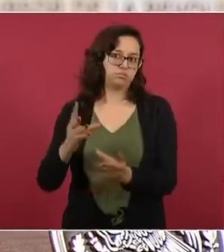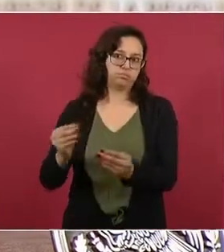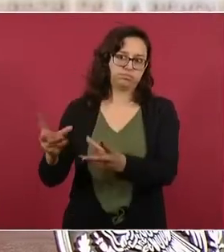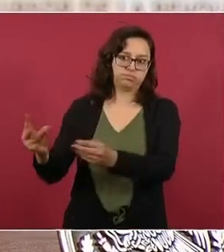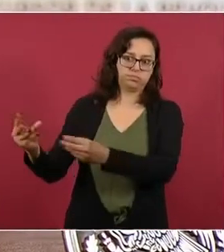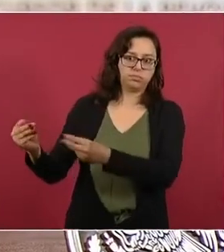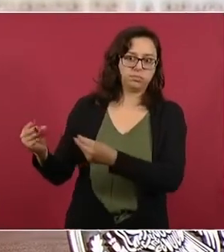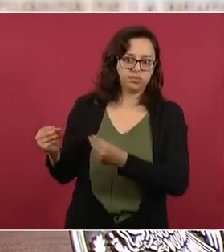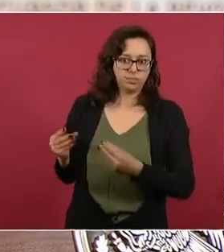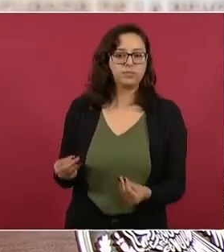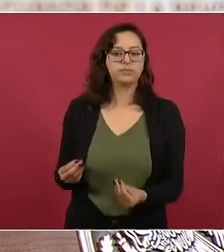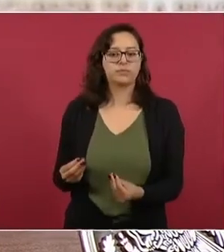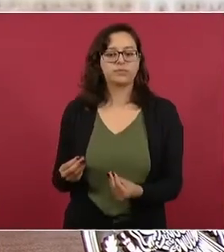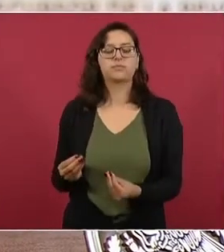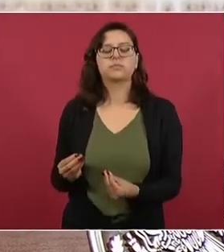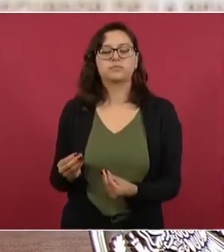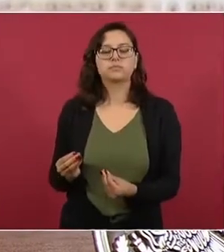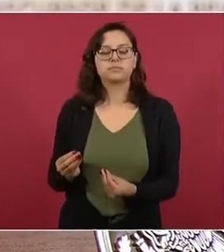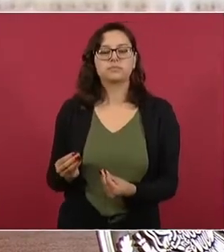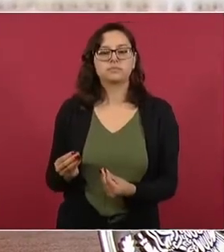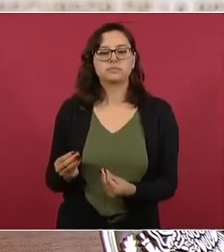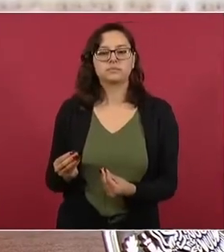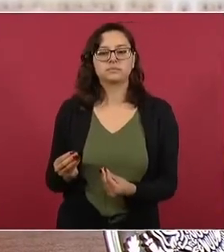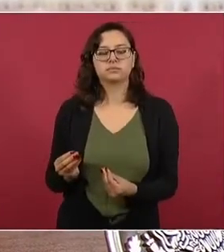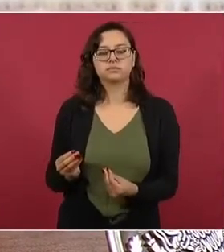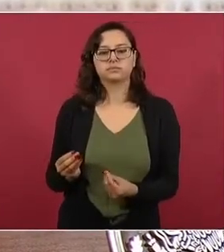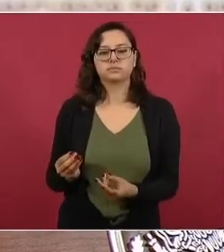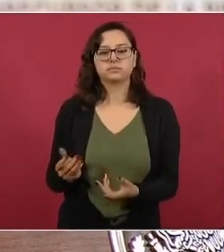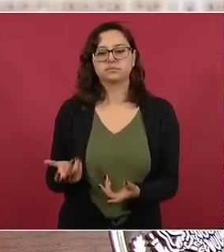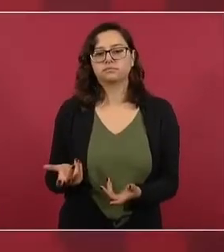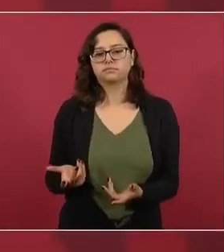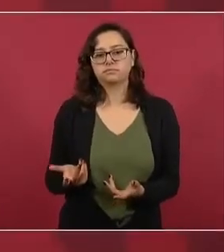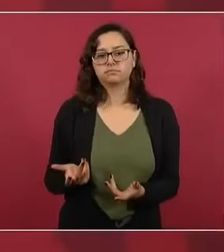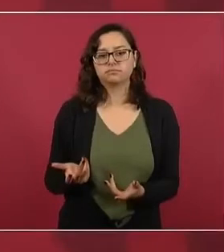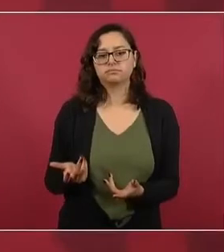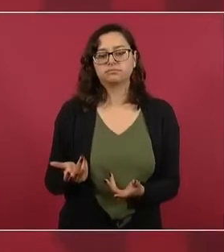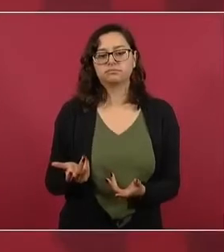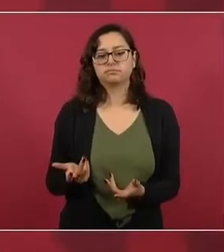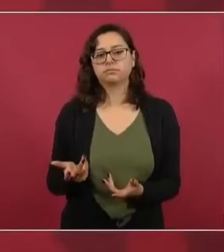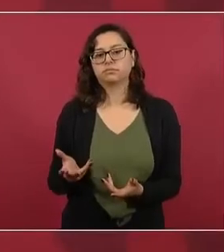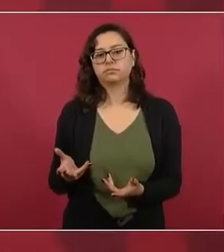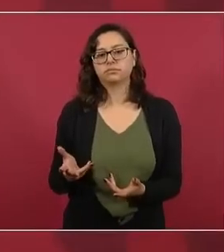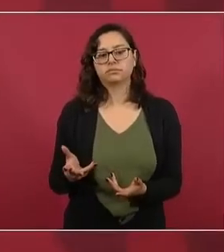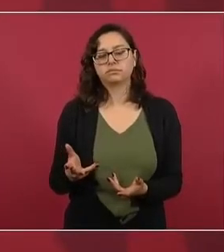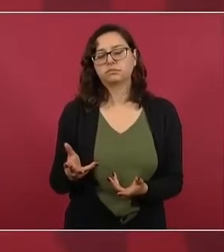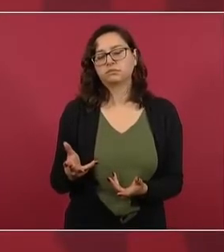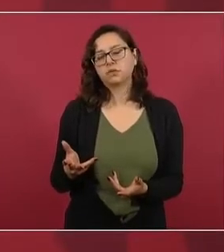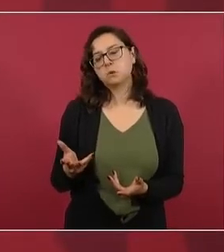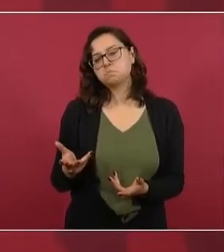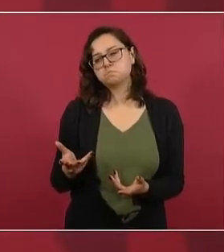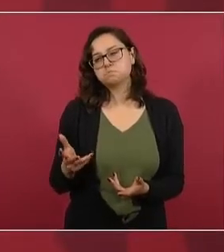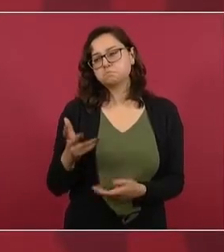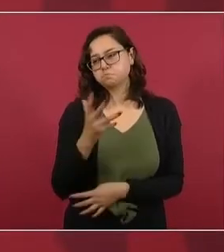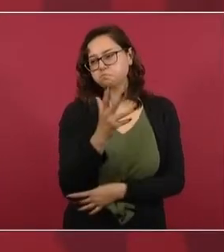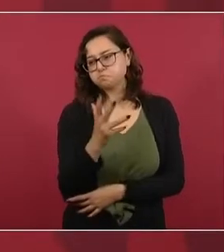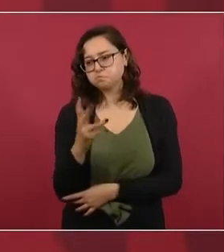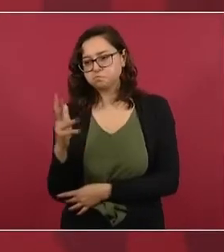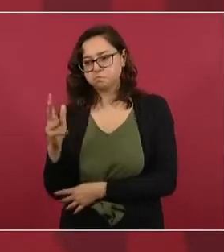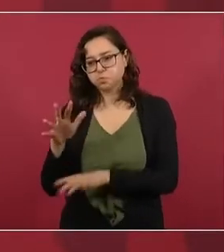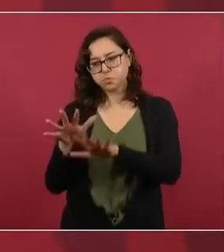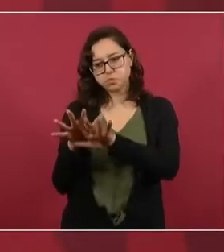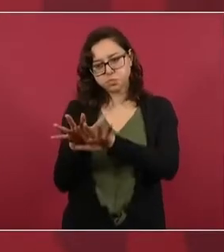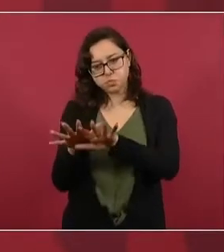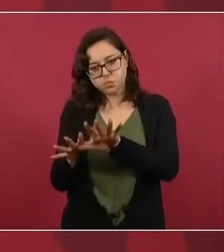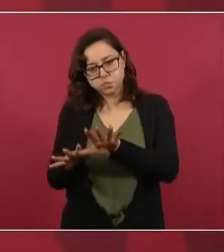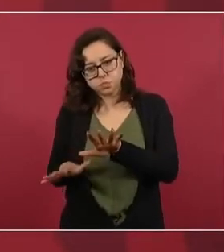y se da o se reproduce en zonas bajas y en la